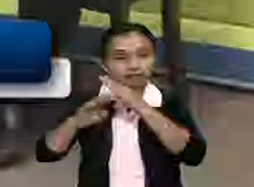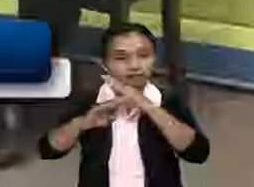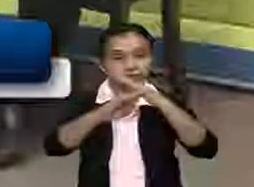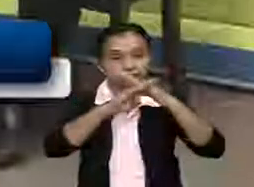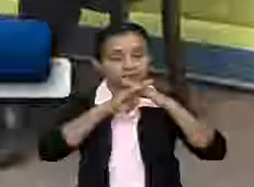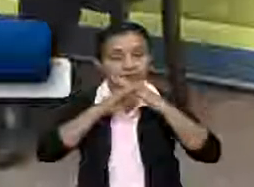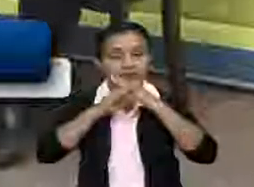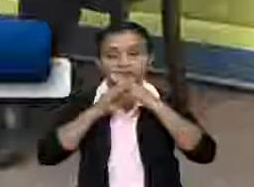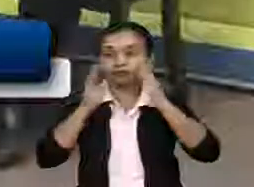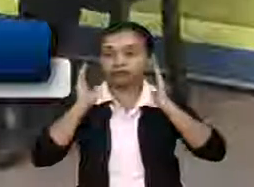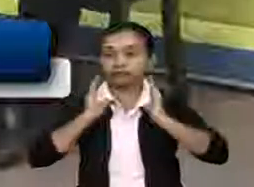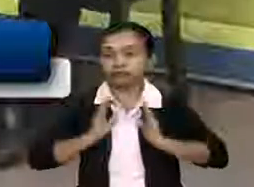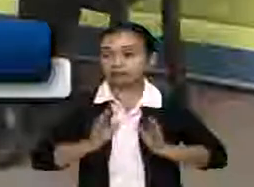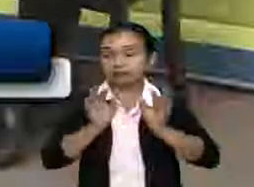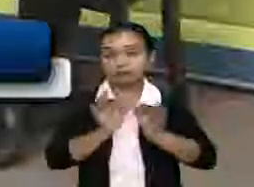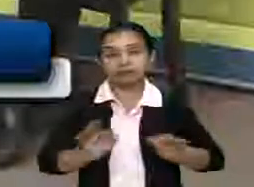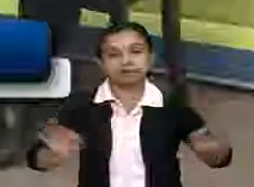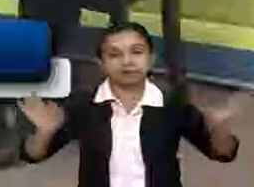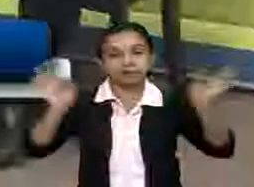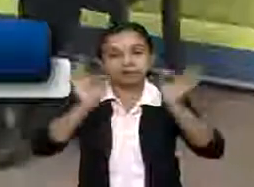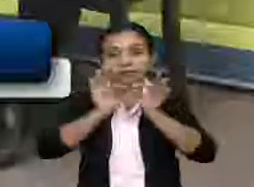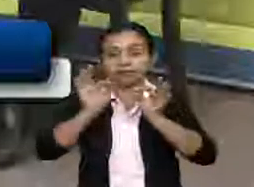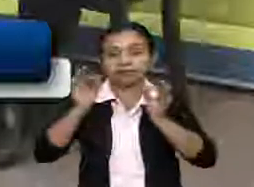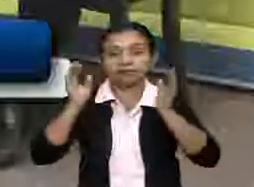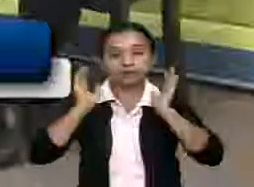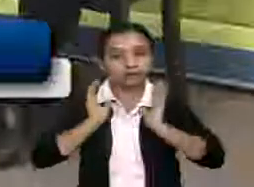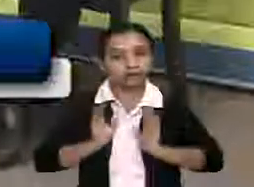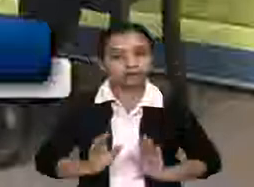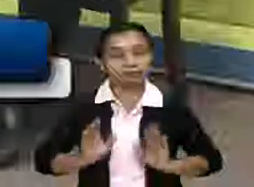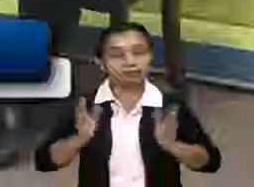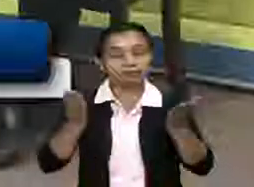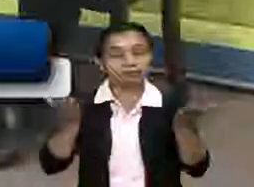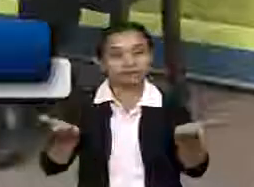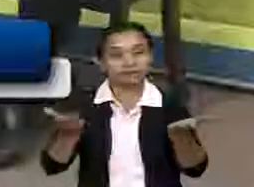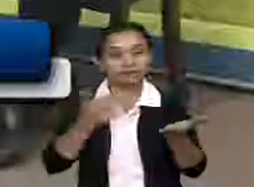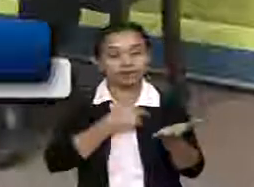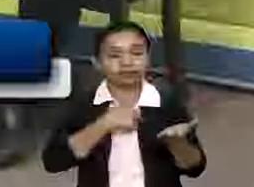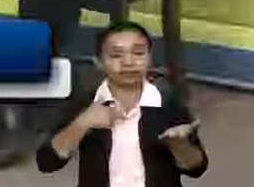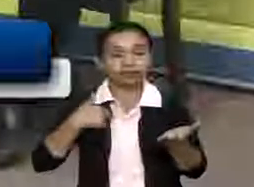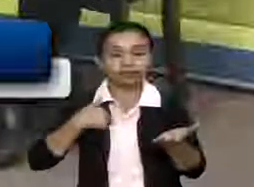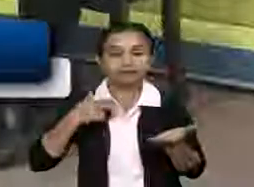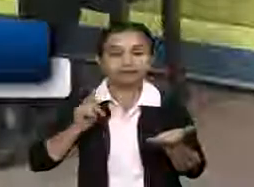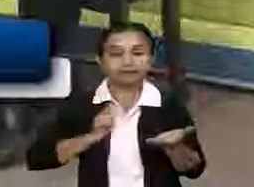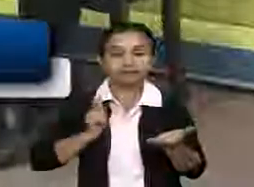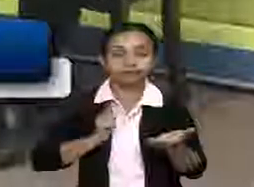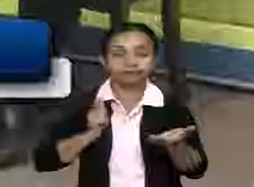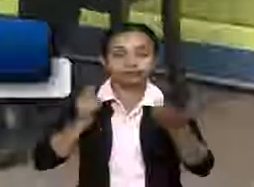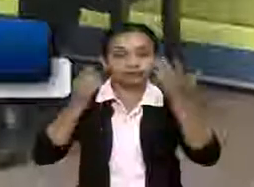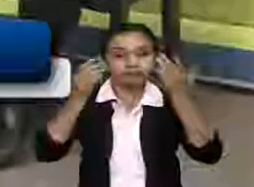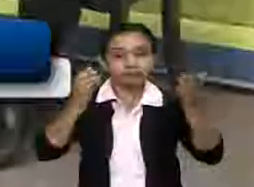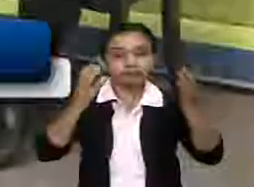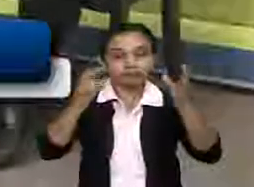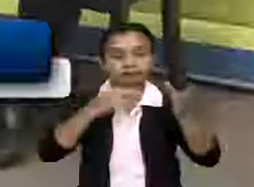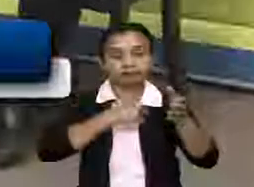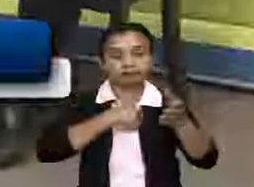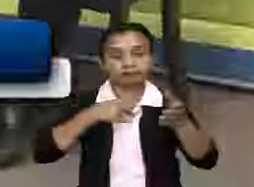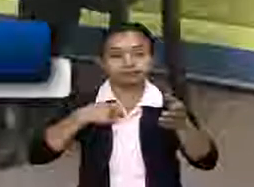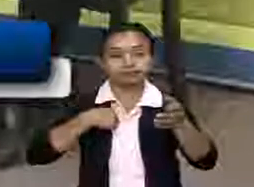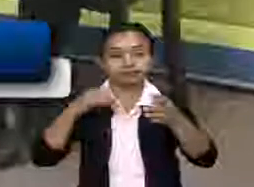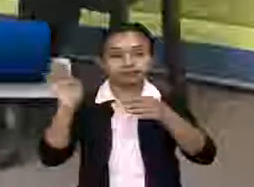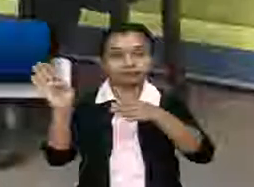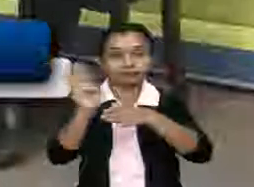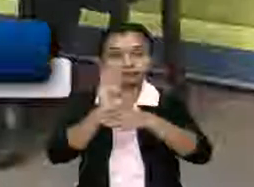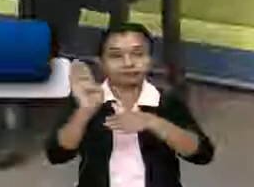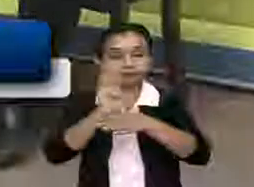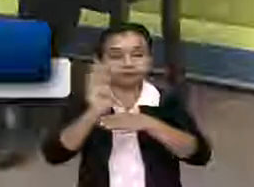muy importante para el organismo y este también es un producto que se produce en el banco de sangre